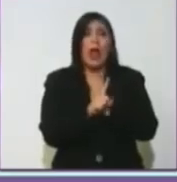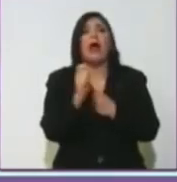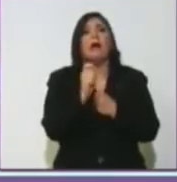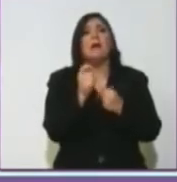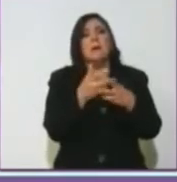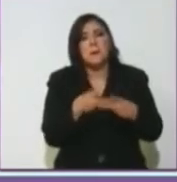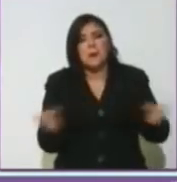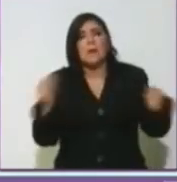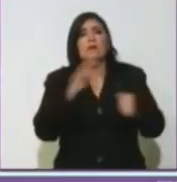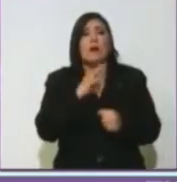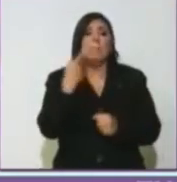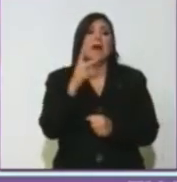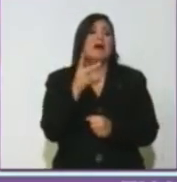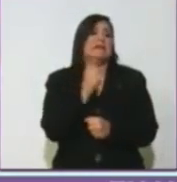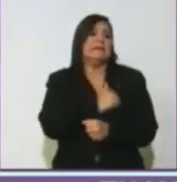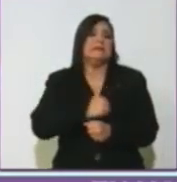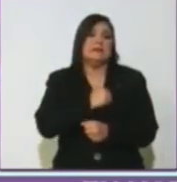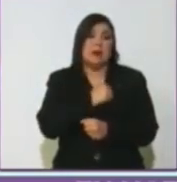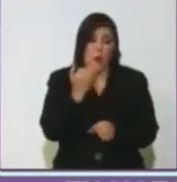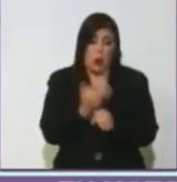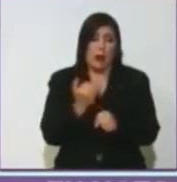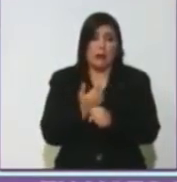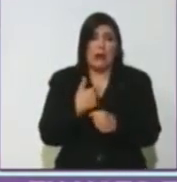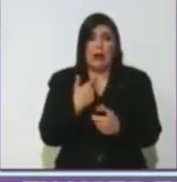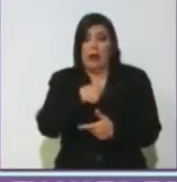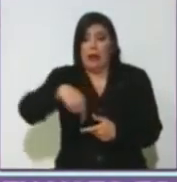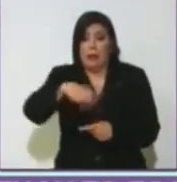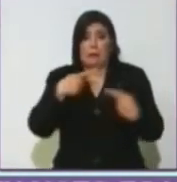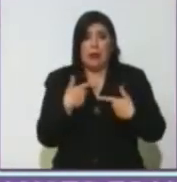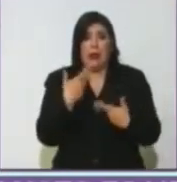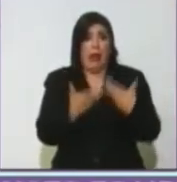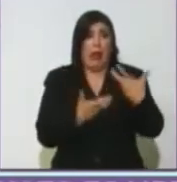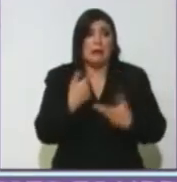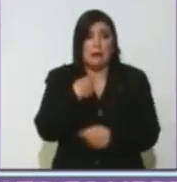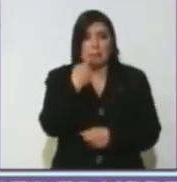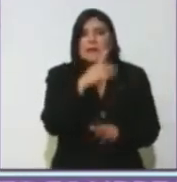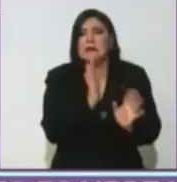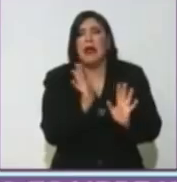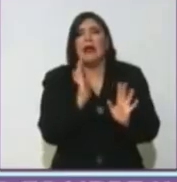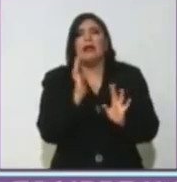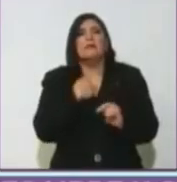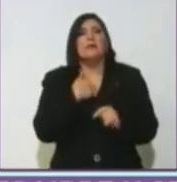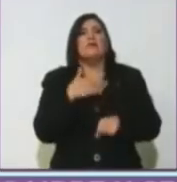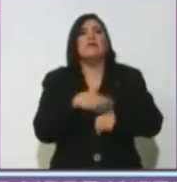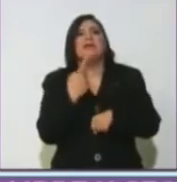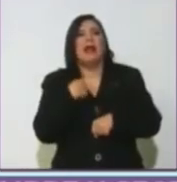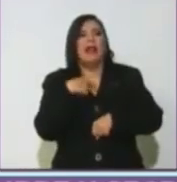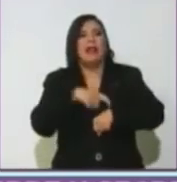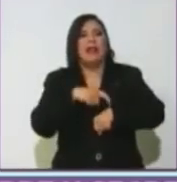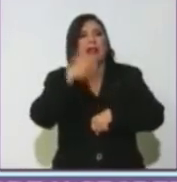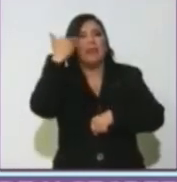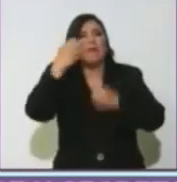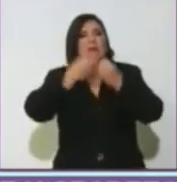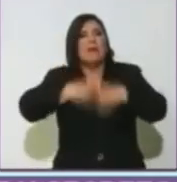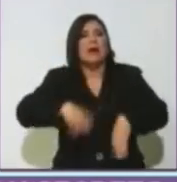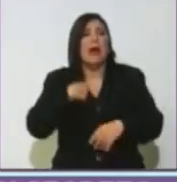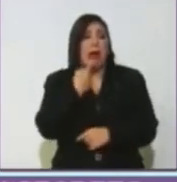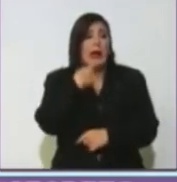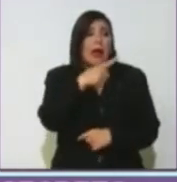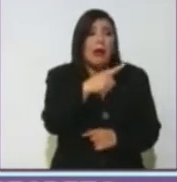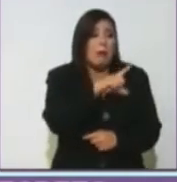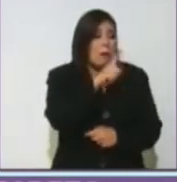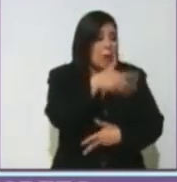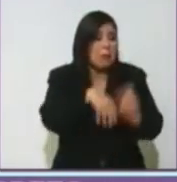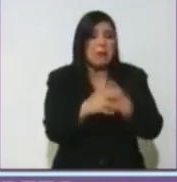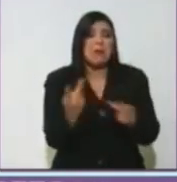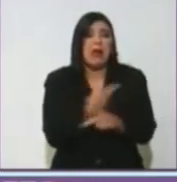hoy los ciudadanos no queremos denunciar porque nos toma muchísimo tiempo y como decía al final denunciamos y no pasa nada